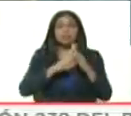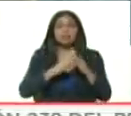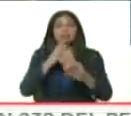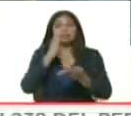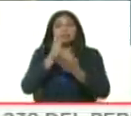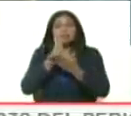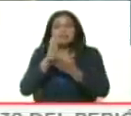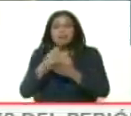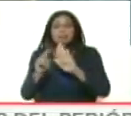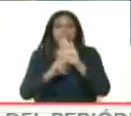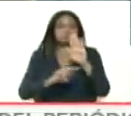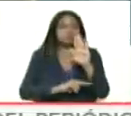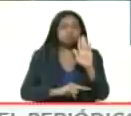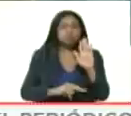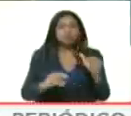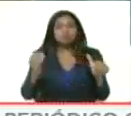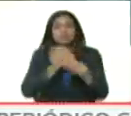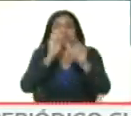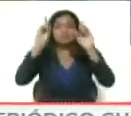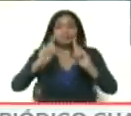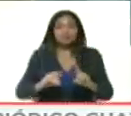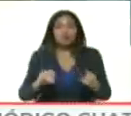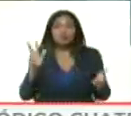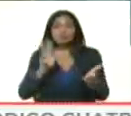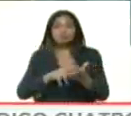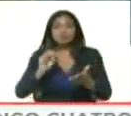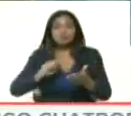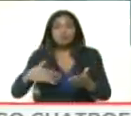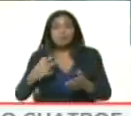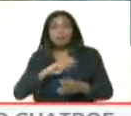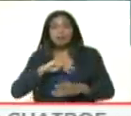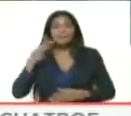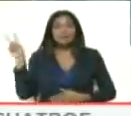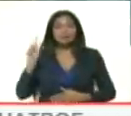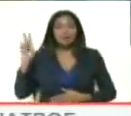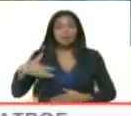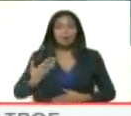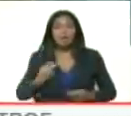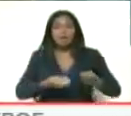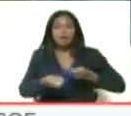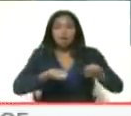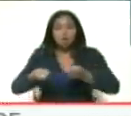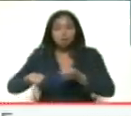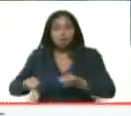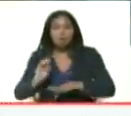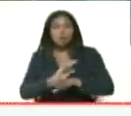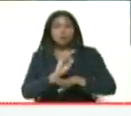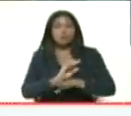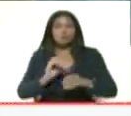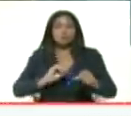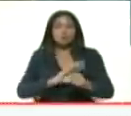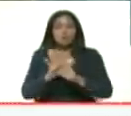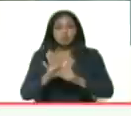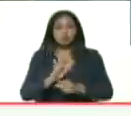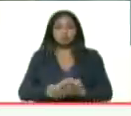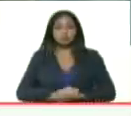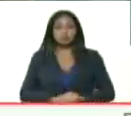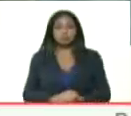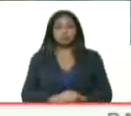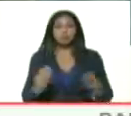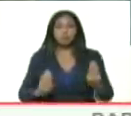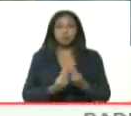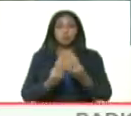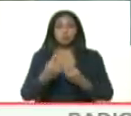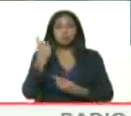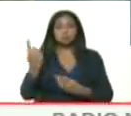adecuadas para que Venezuela pueda salir victoriosa en el control y la prevención del COVID-19. Juntos como